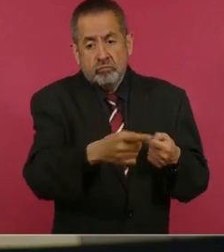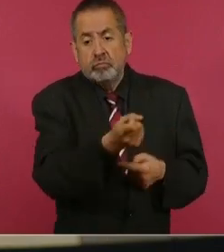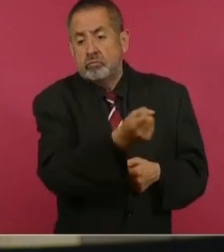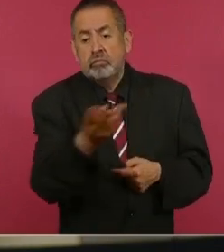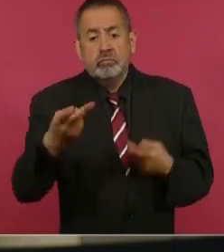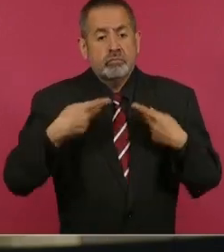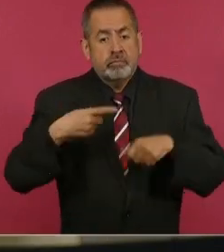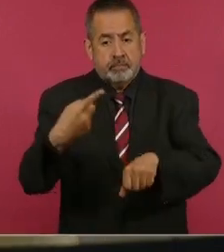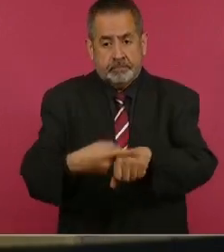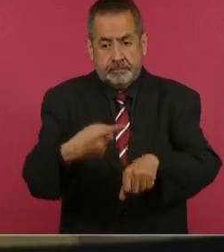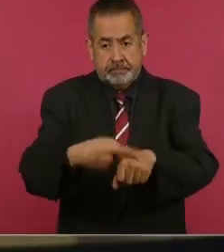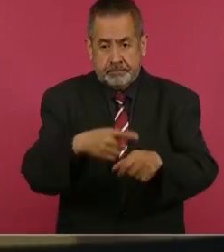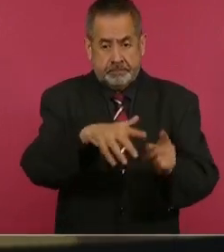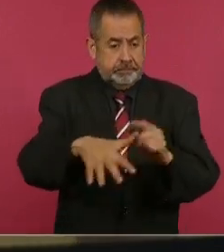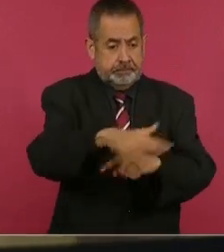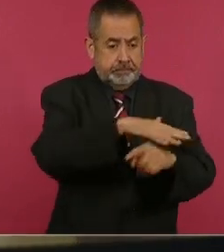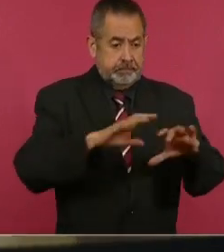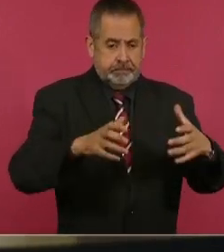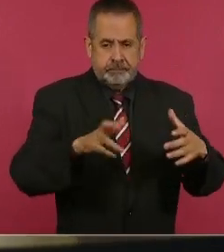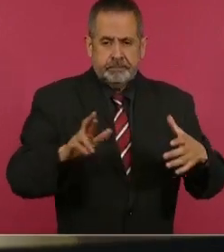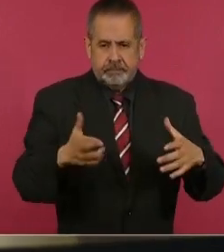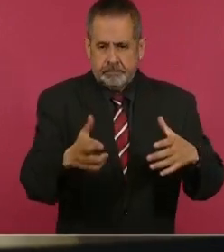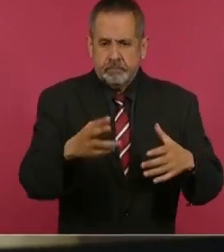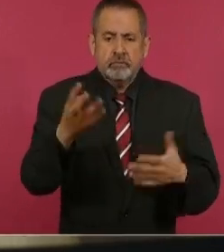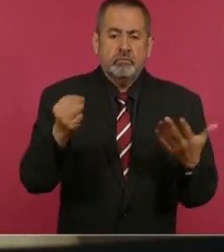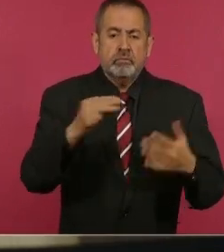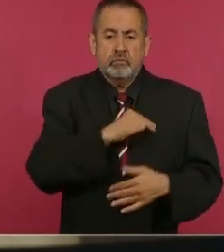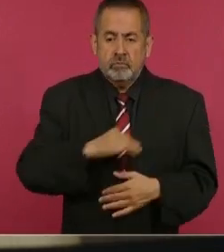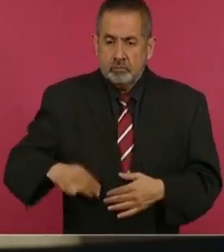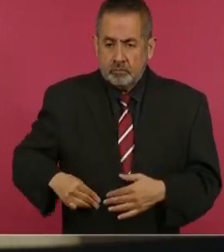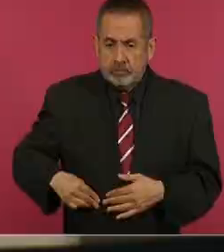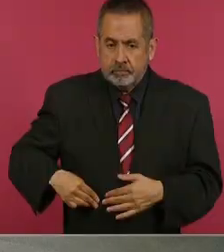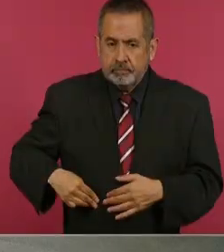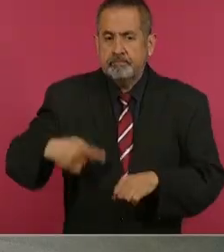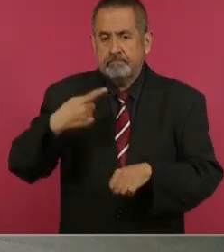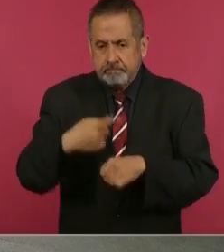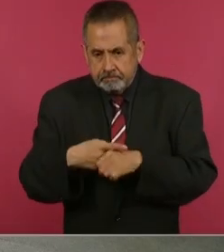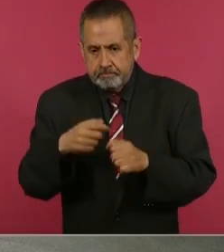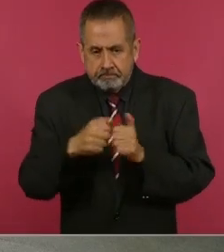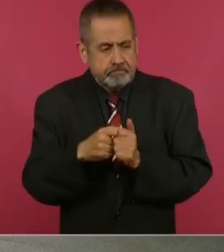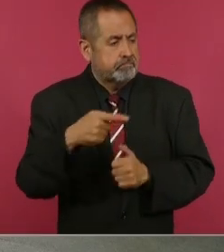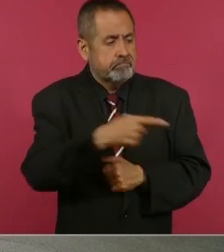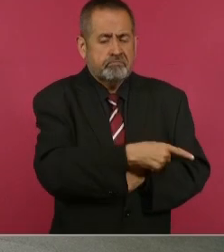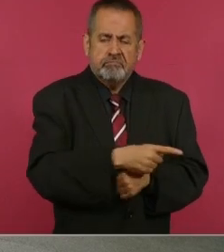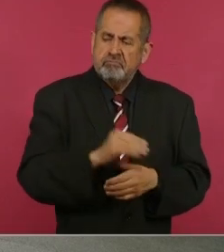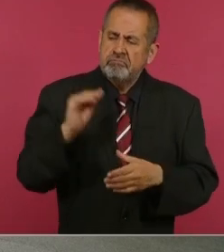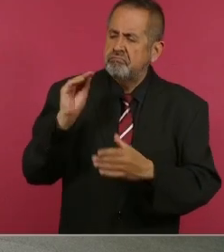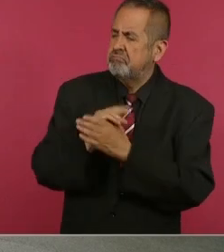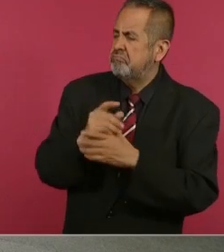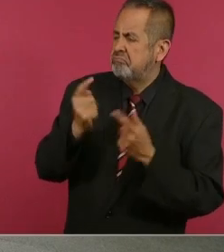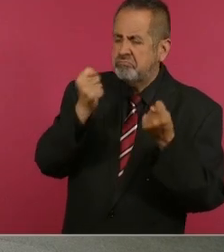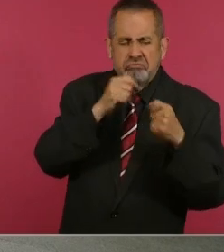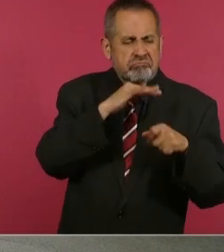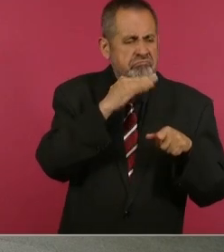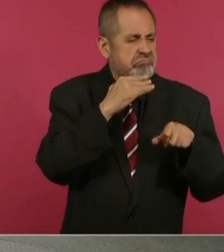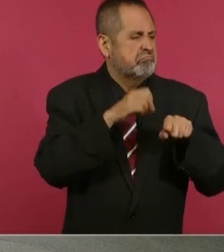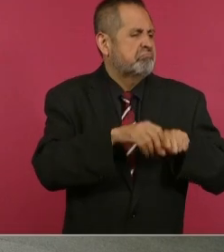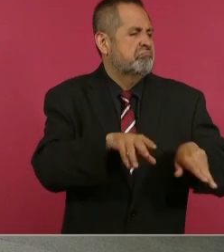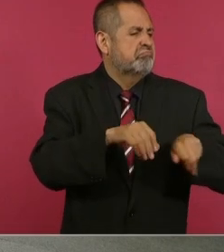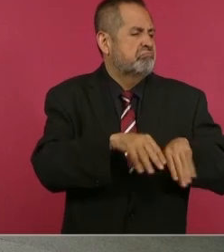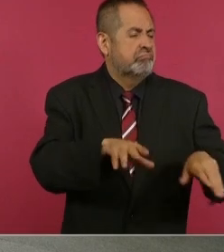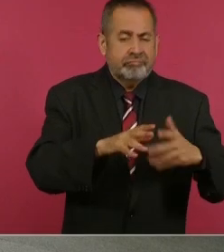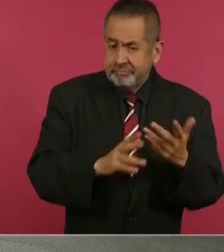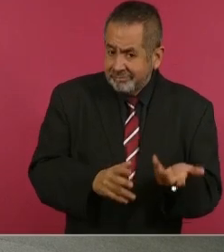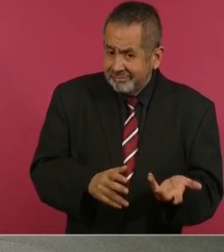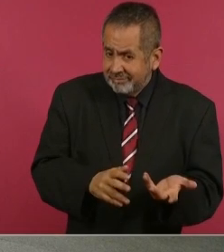enferma en la zona del río, que son 9 municipios, está enferma justamente por la negligencia de la compañía. Ahora,